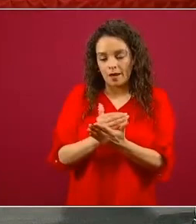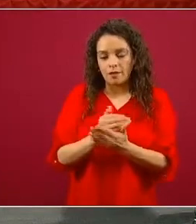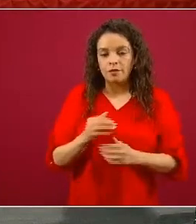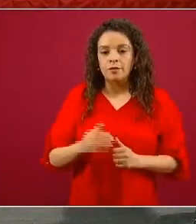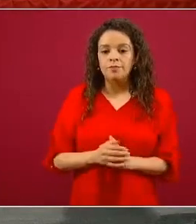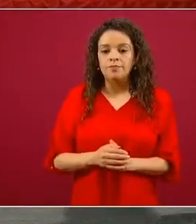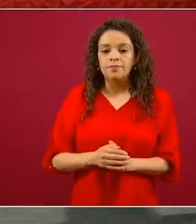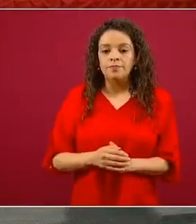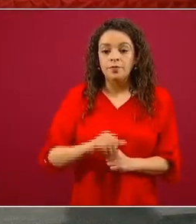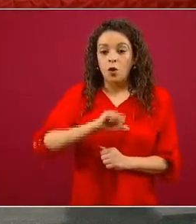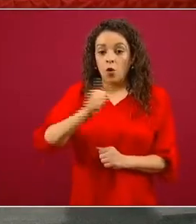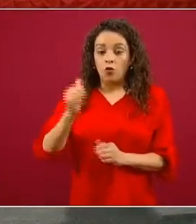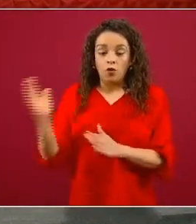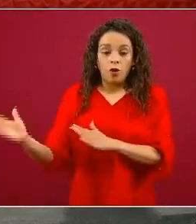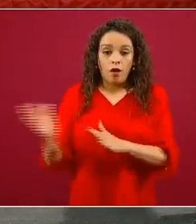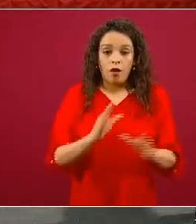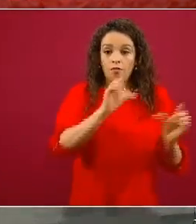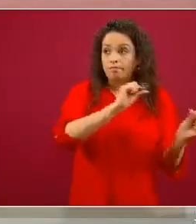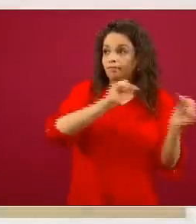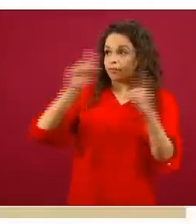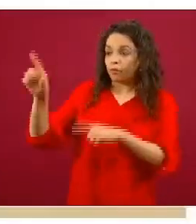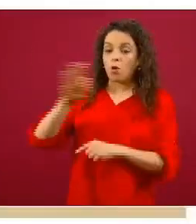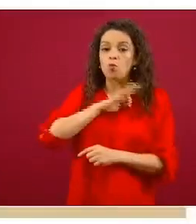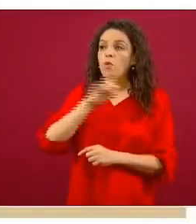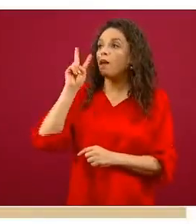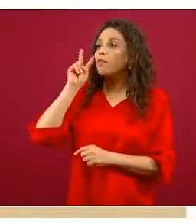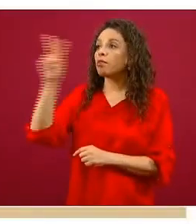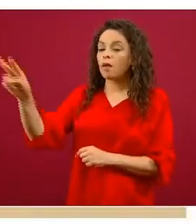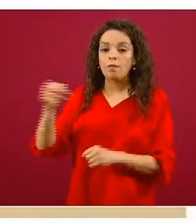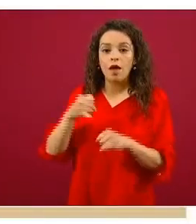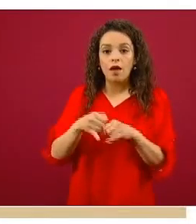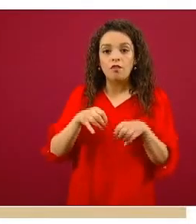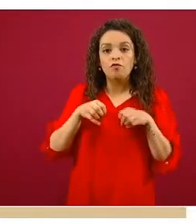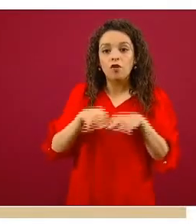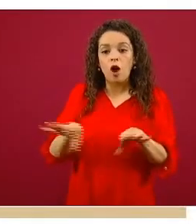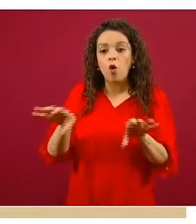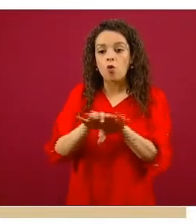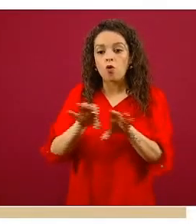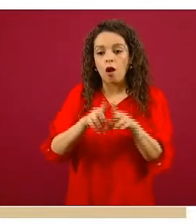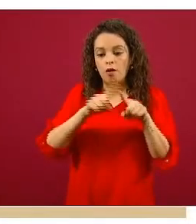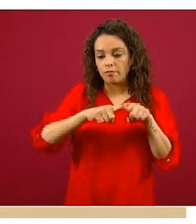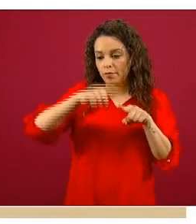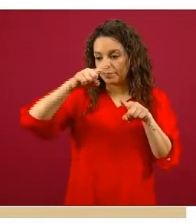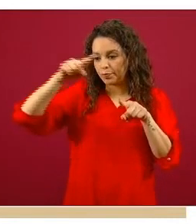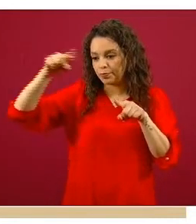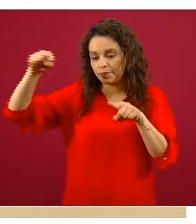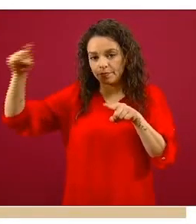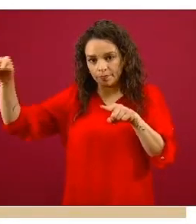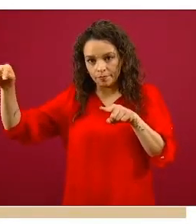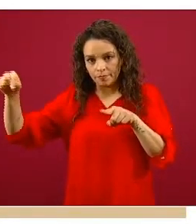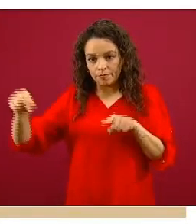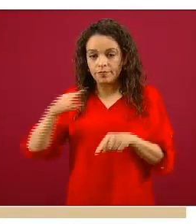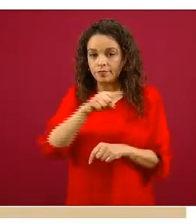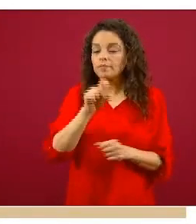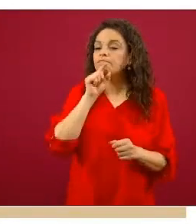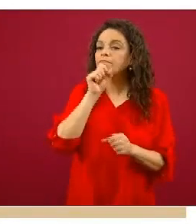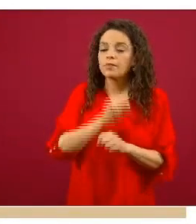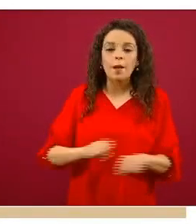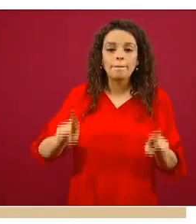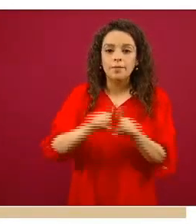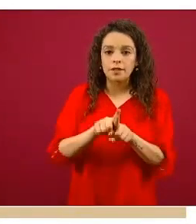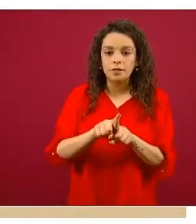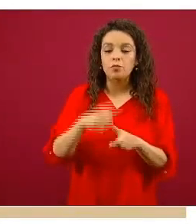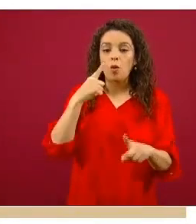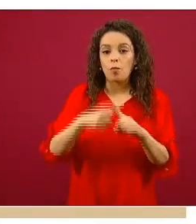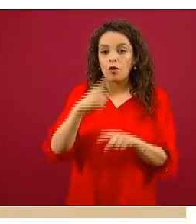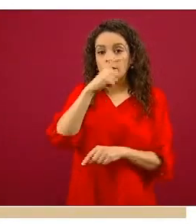vamos a ver ahora esta información, pero cómo se grafica de manera de curvas epidémicas. Aquí también estamos hablando de tasa por 100,000 habitantes